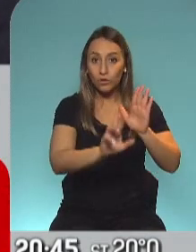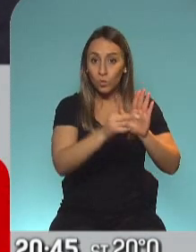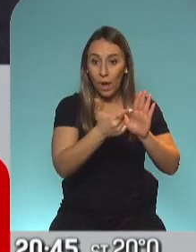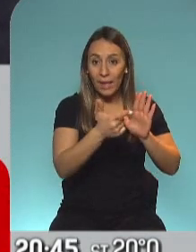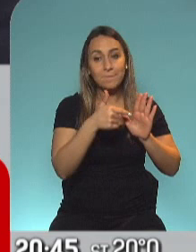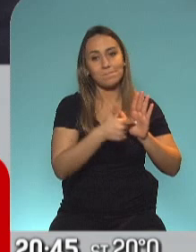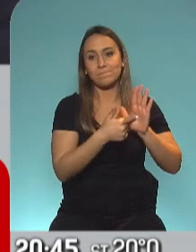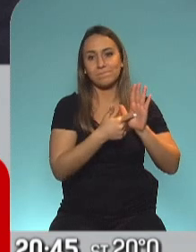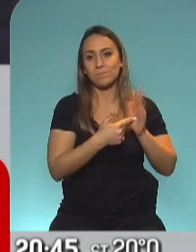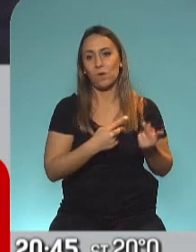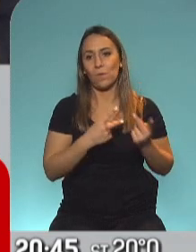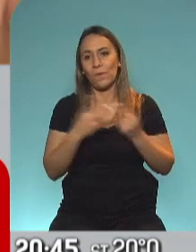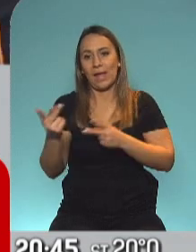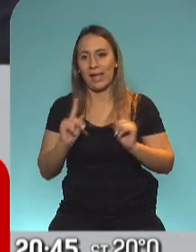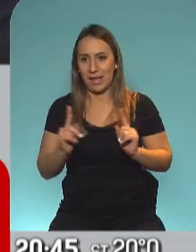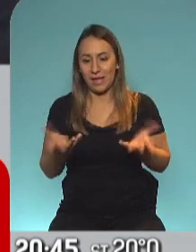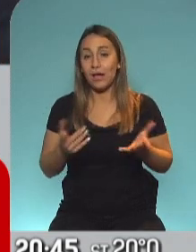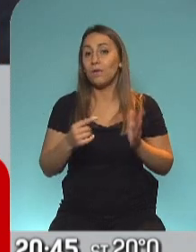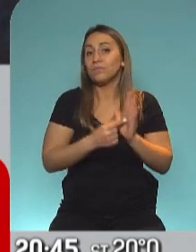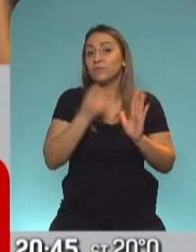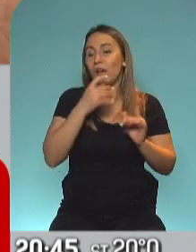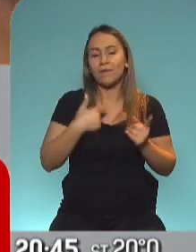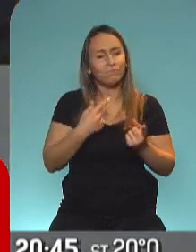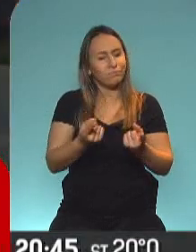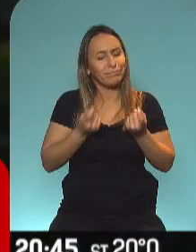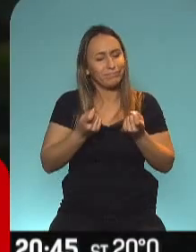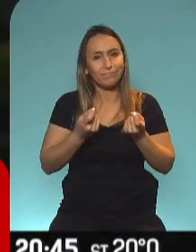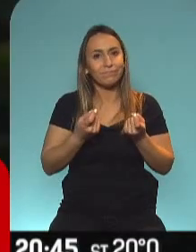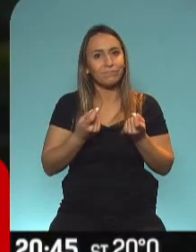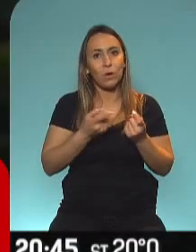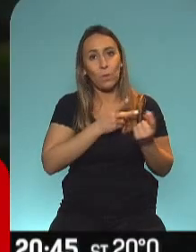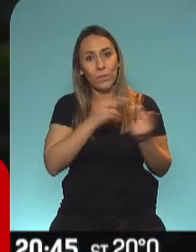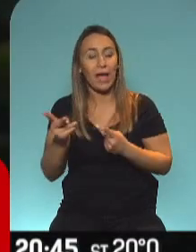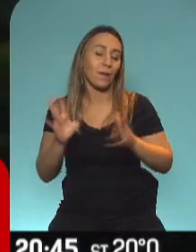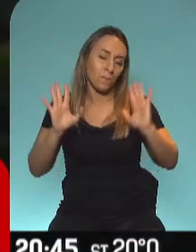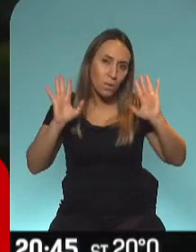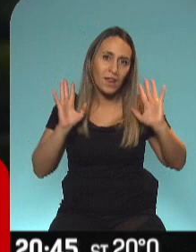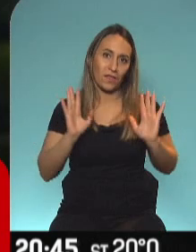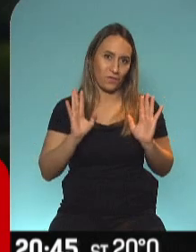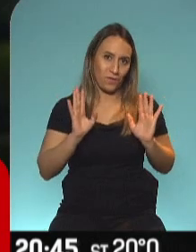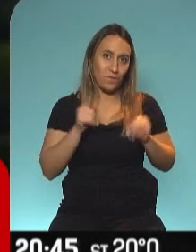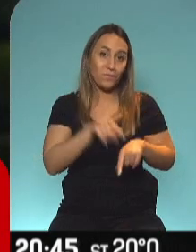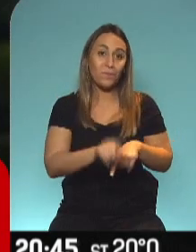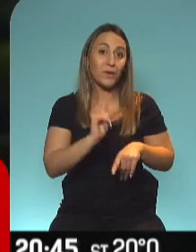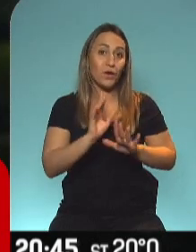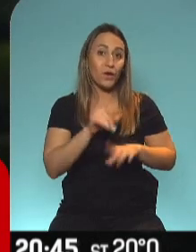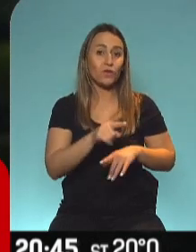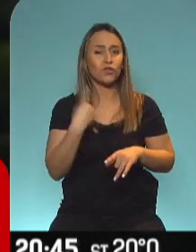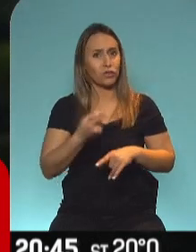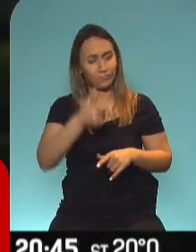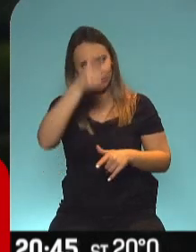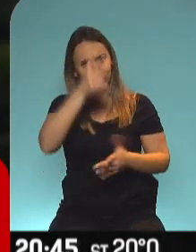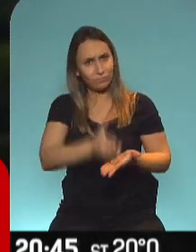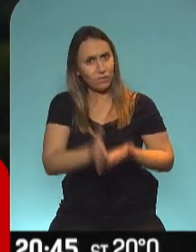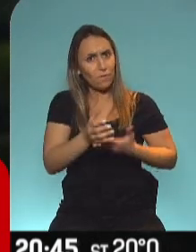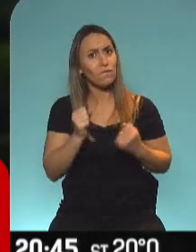debería viajar en el transporte público, excepto que sean por razones de fuerza mayor, que es la única excepción que se puede hacer. Nosotros vamos a estar controlando fuertemente. Aquel